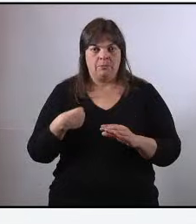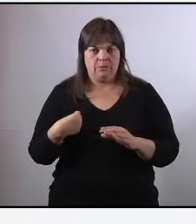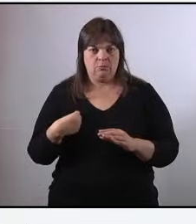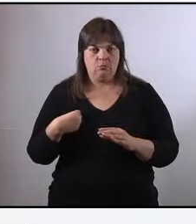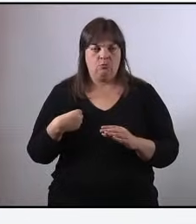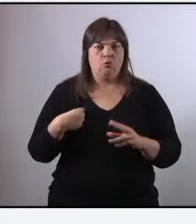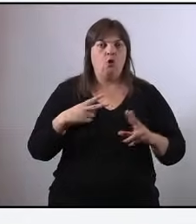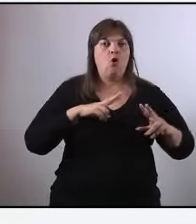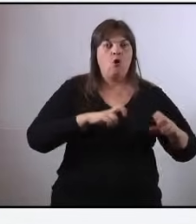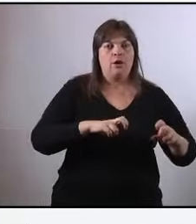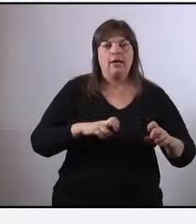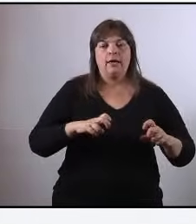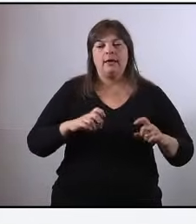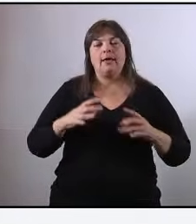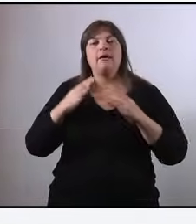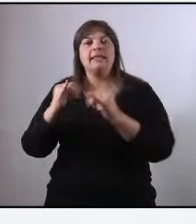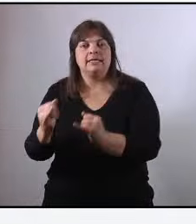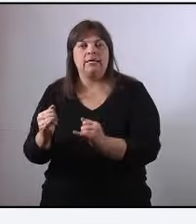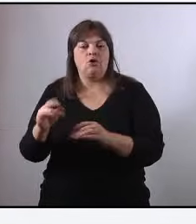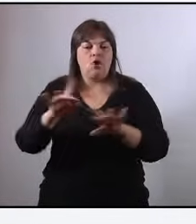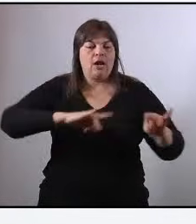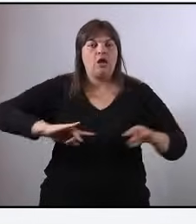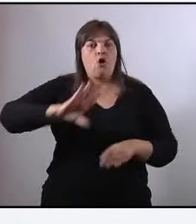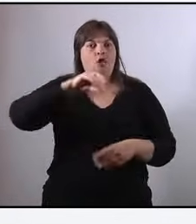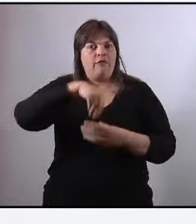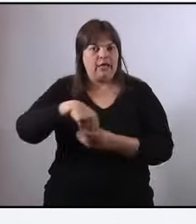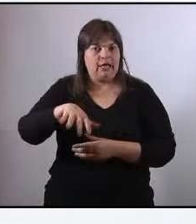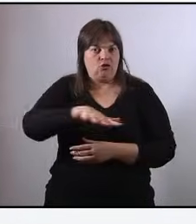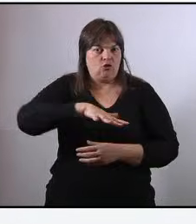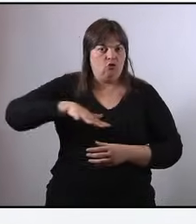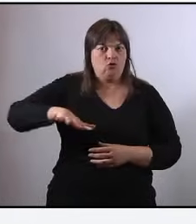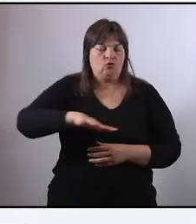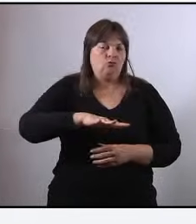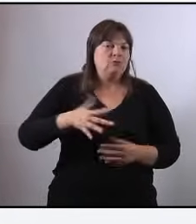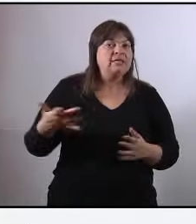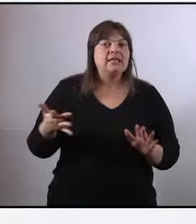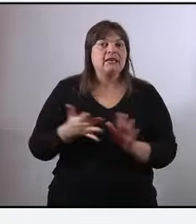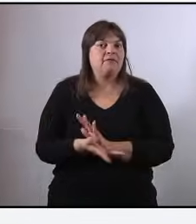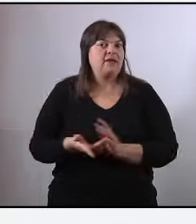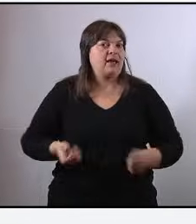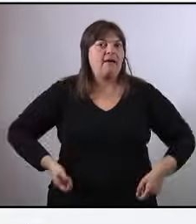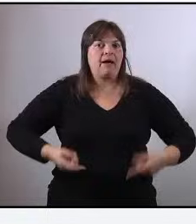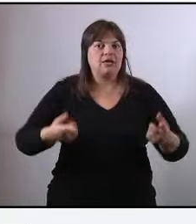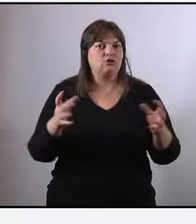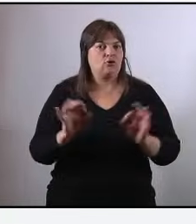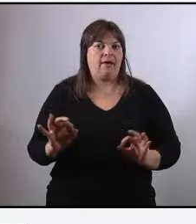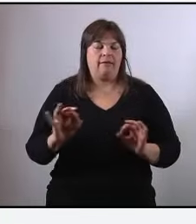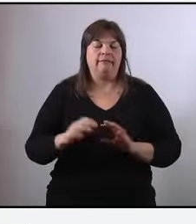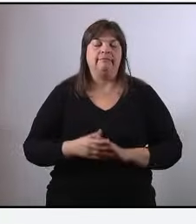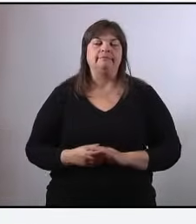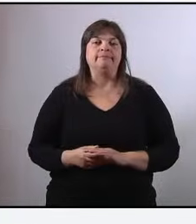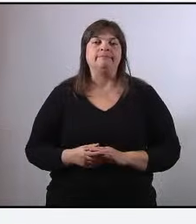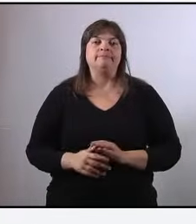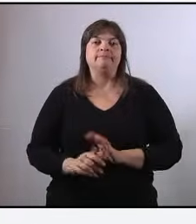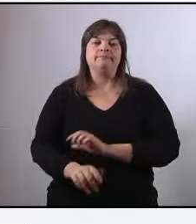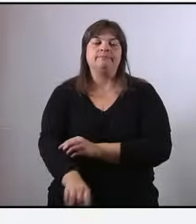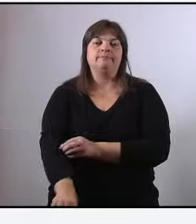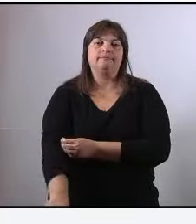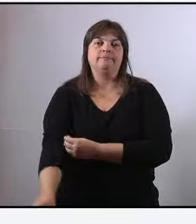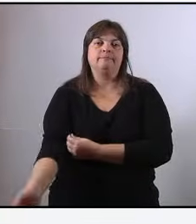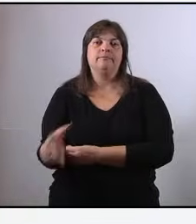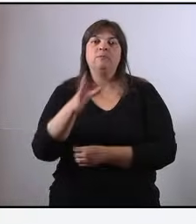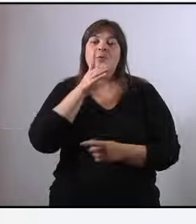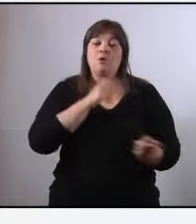y destino dentro de nuestra región sin que eso les suponga ningún coste. Y para incentivar